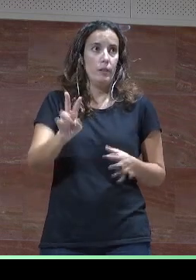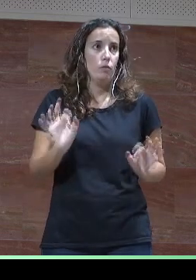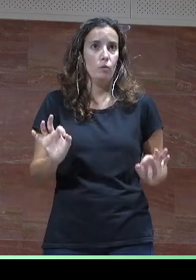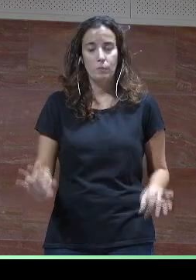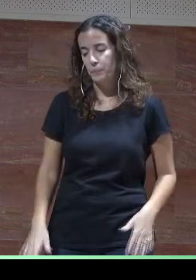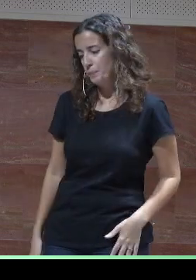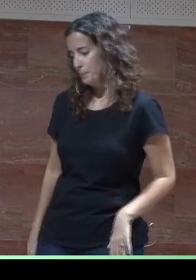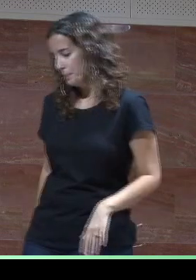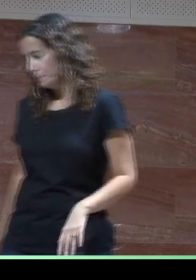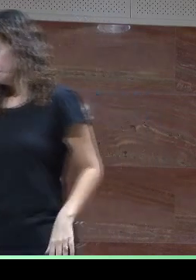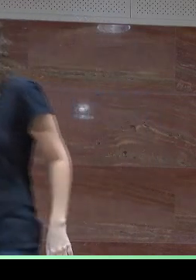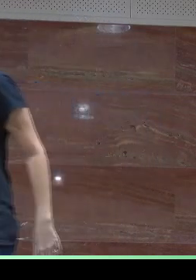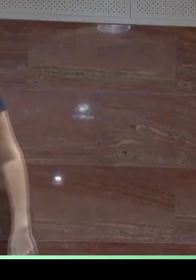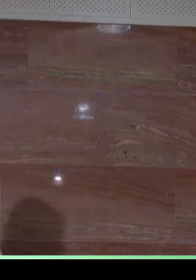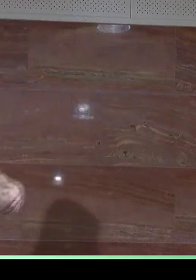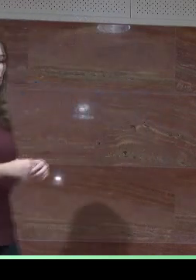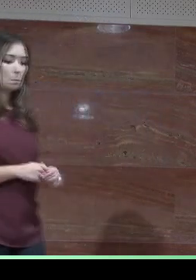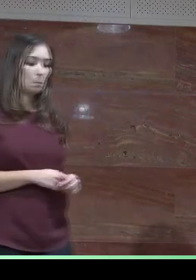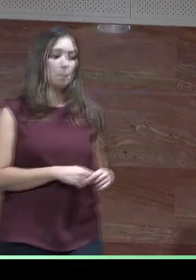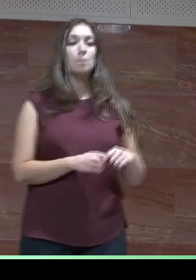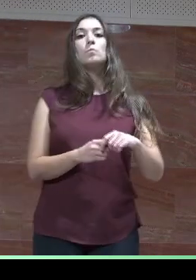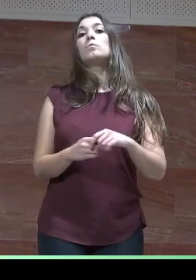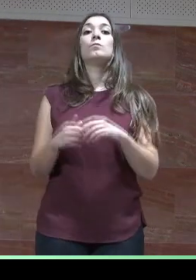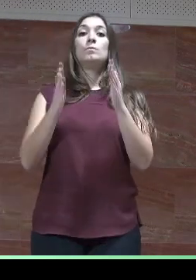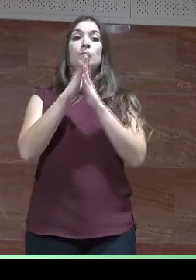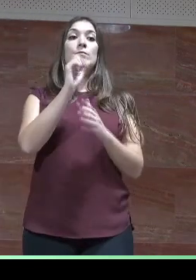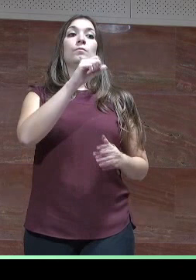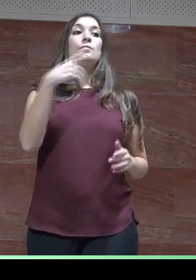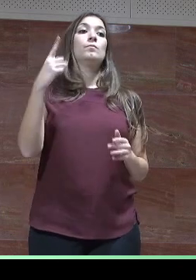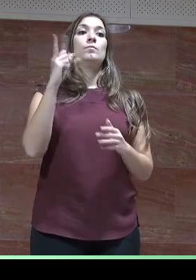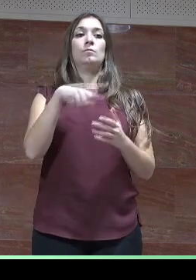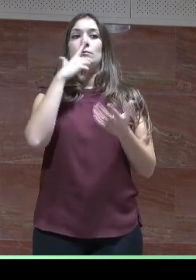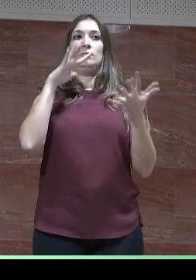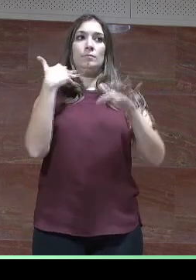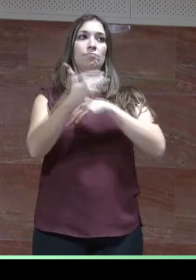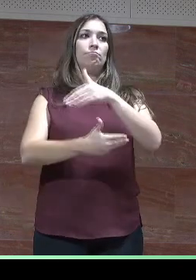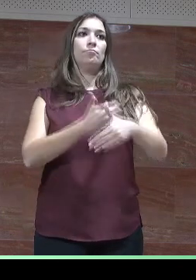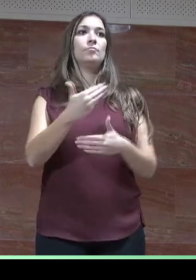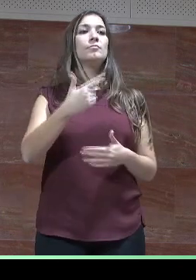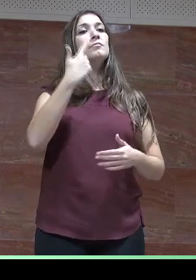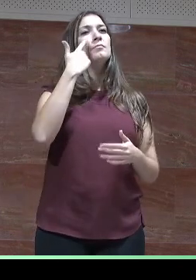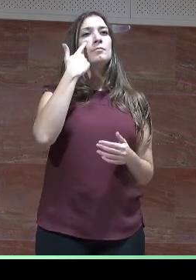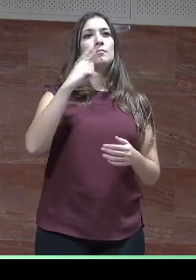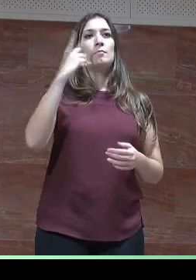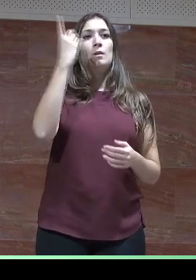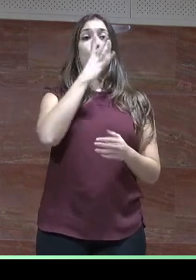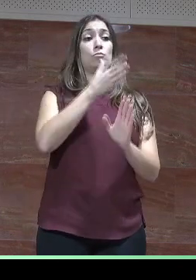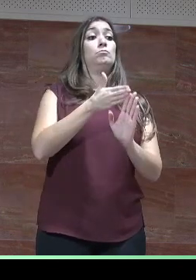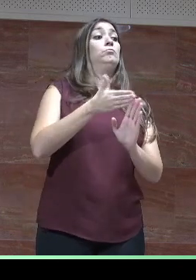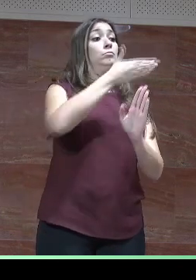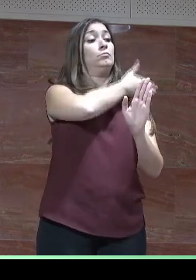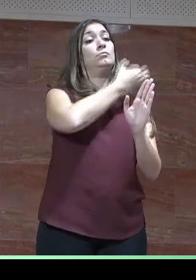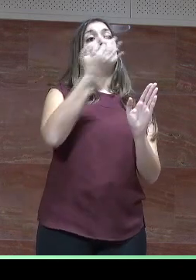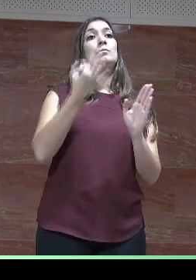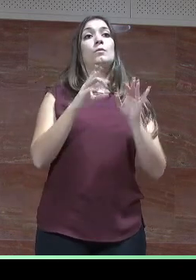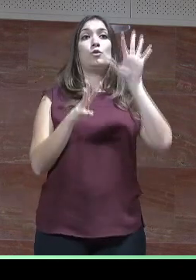Y entonces, la vivienda, evidentemente, también ha evolucionado, sobre todo porque hasta ahora